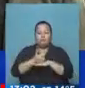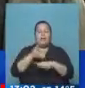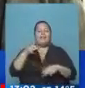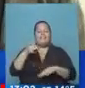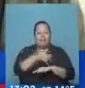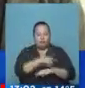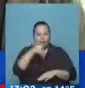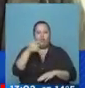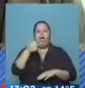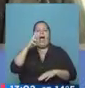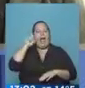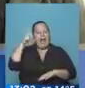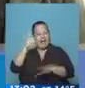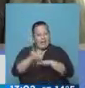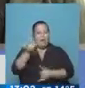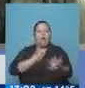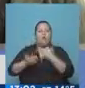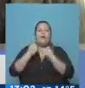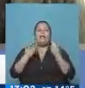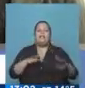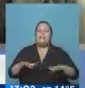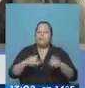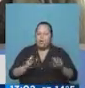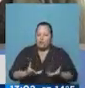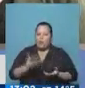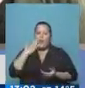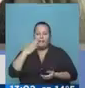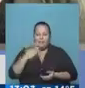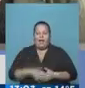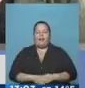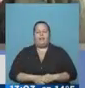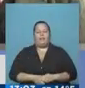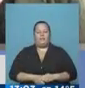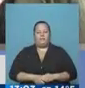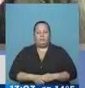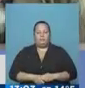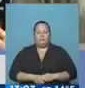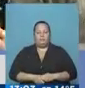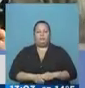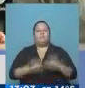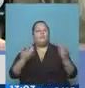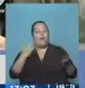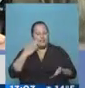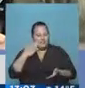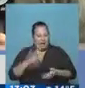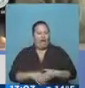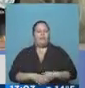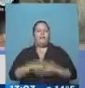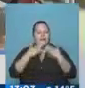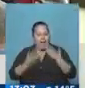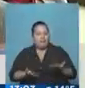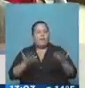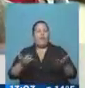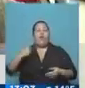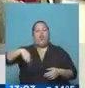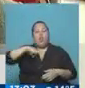de trenes está trabajando ariel magirena para que nos cuenten la situación ariel buenas tardes buenas tardes roberto gracias